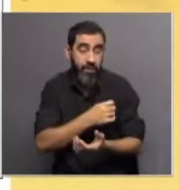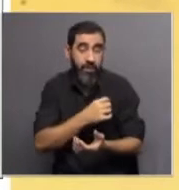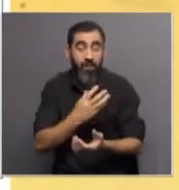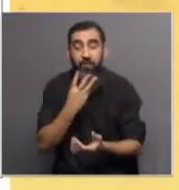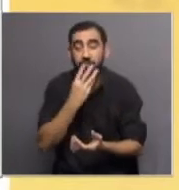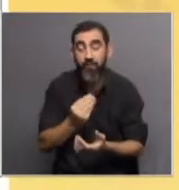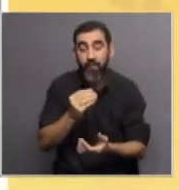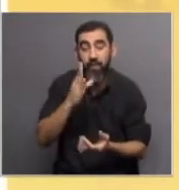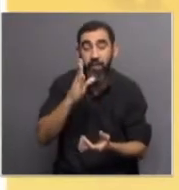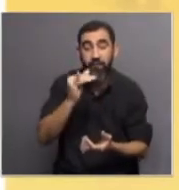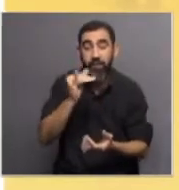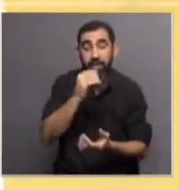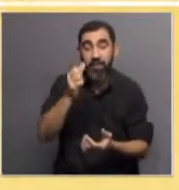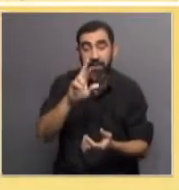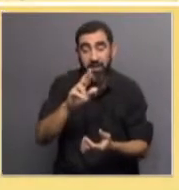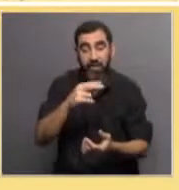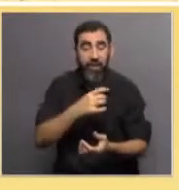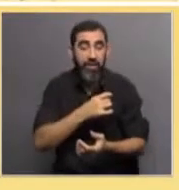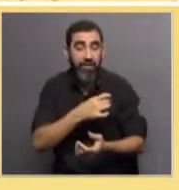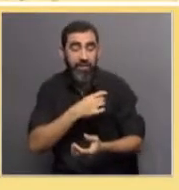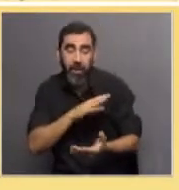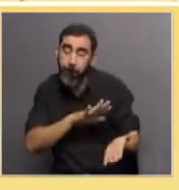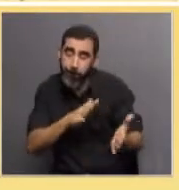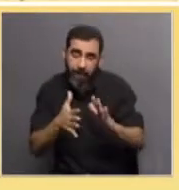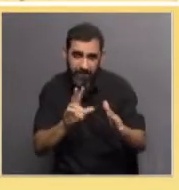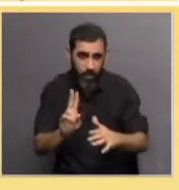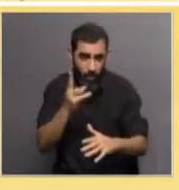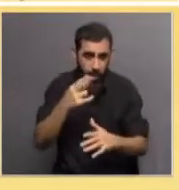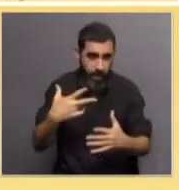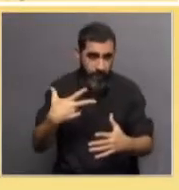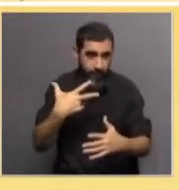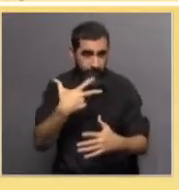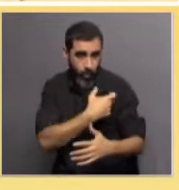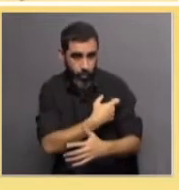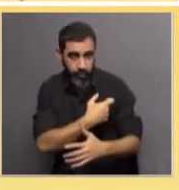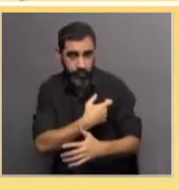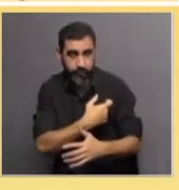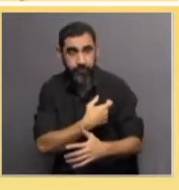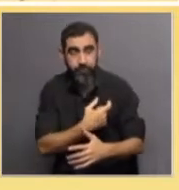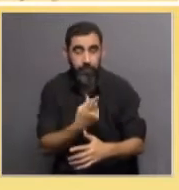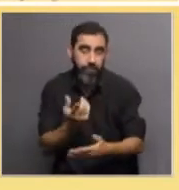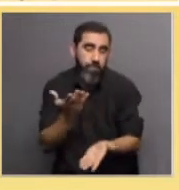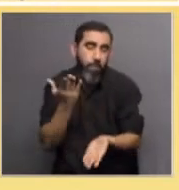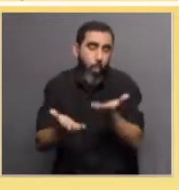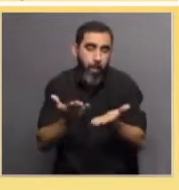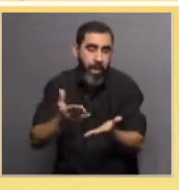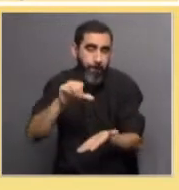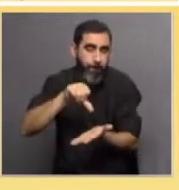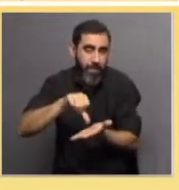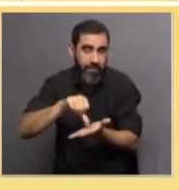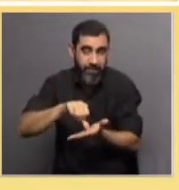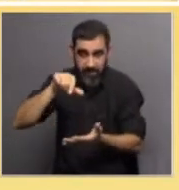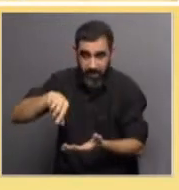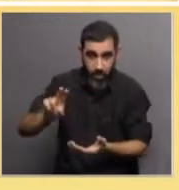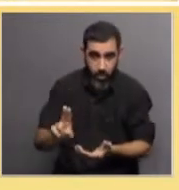Israel Pfizer y Chile, una combinación parecida a la uruguaya. Entonces analizamos esos dos países como para ver, bueno, qué era